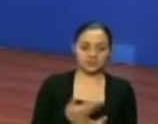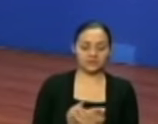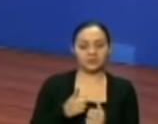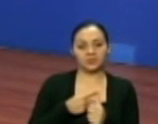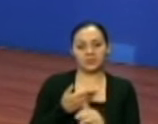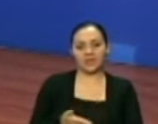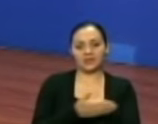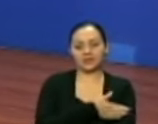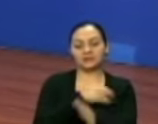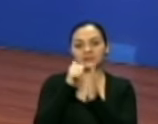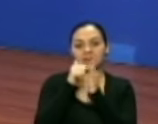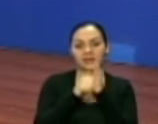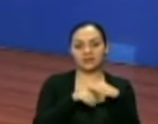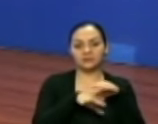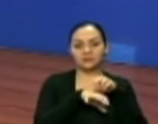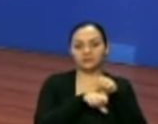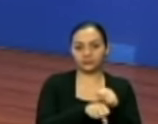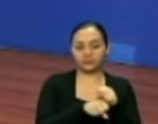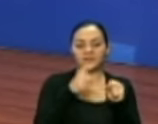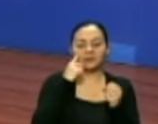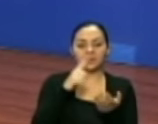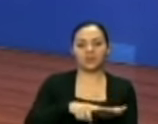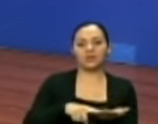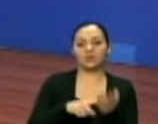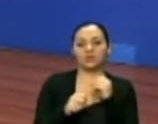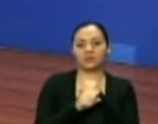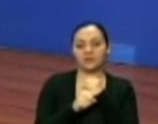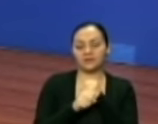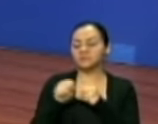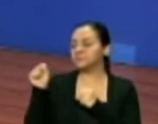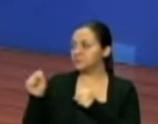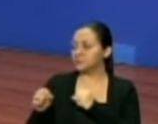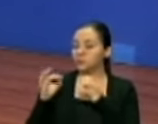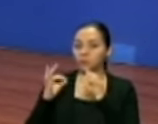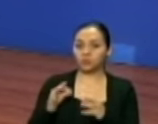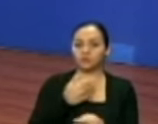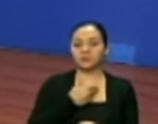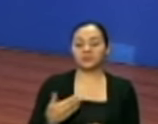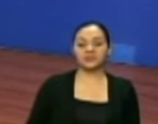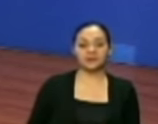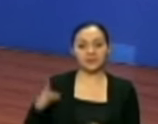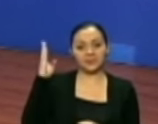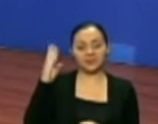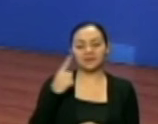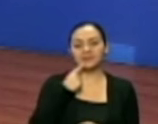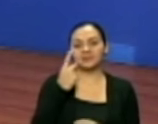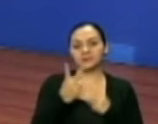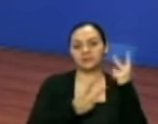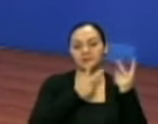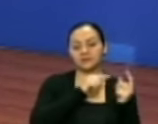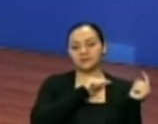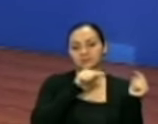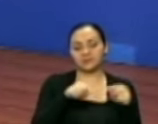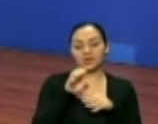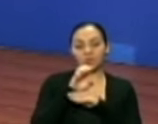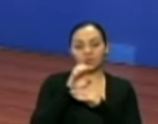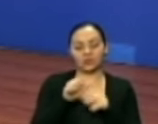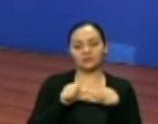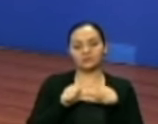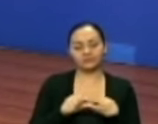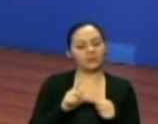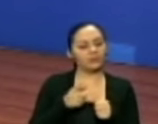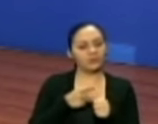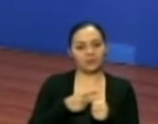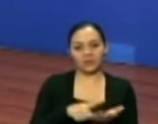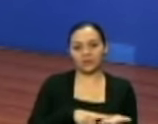Víctor. Precisamente, María Fernanda, tú señalabas, la presidenta de Brasil adelantó su visita a nuestro país para mantener